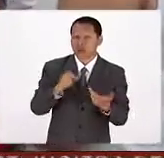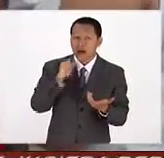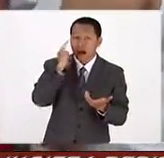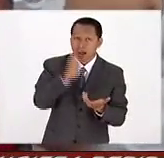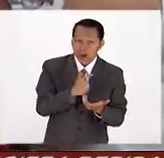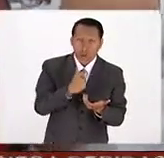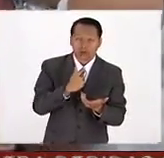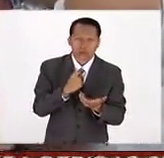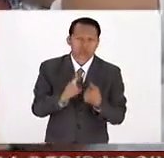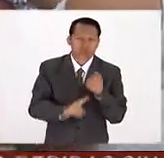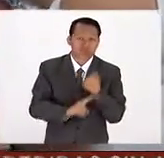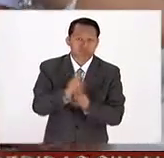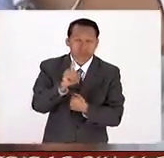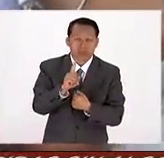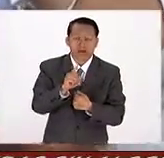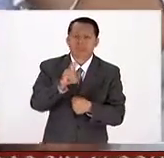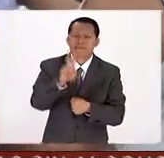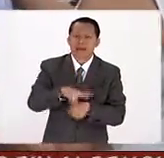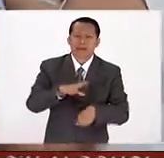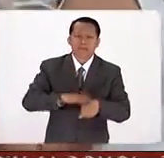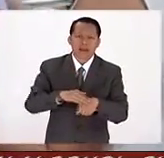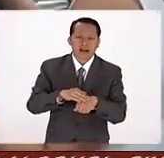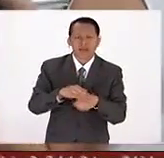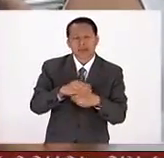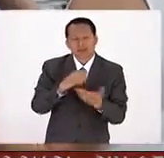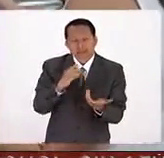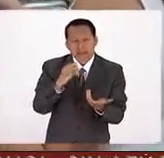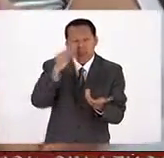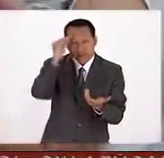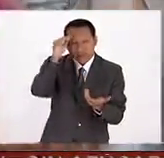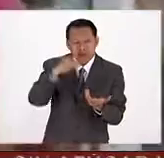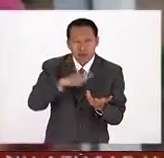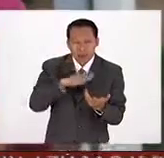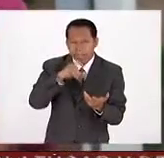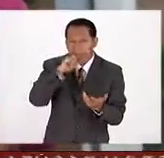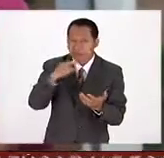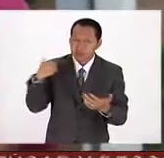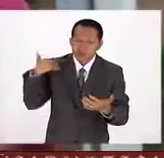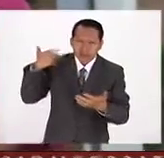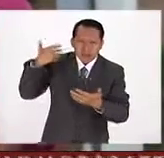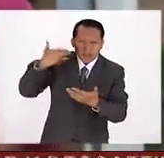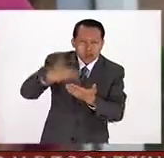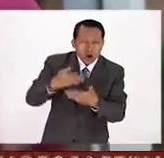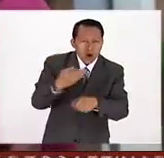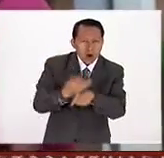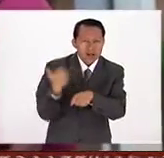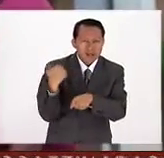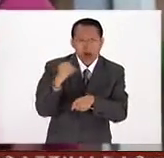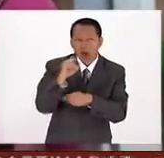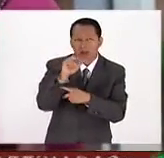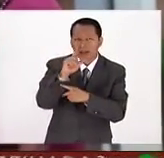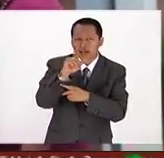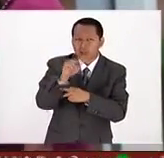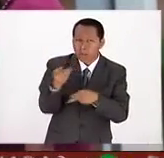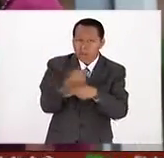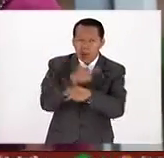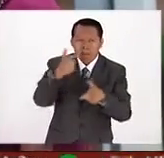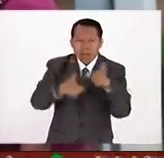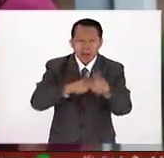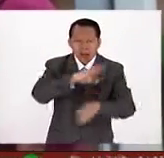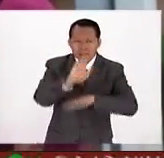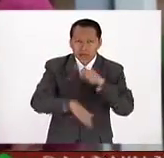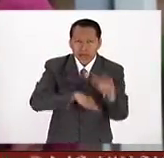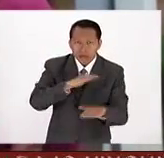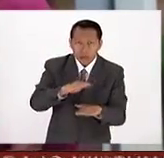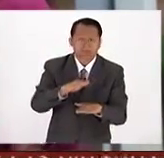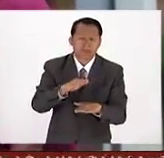es el más mortal o el más trágico que hemos conocido en la historia reciente de los Estados Unidos, también es cierto que desde mucho tiempo